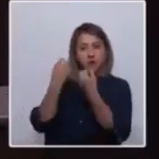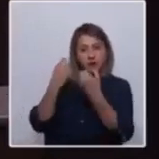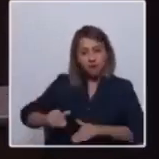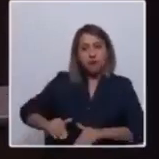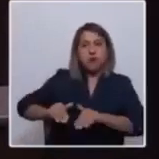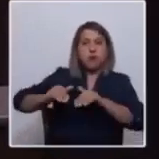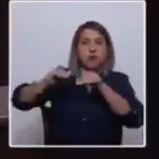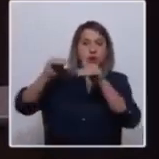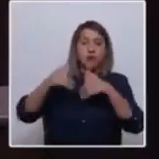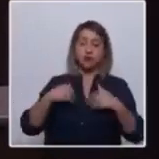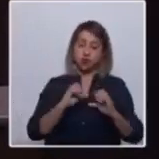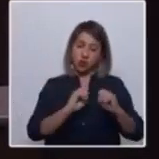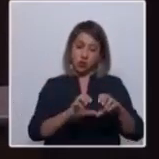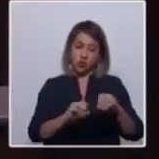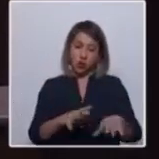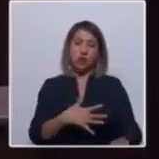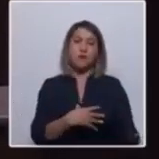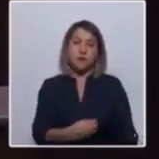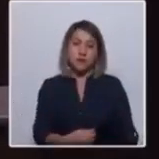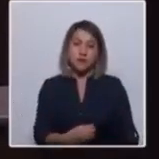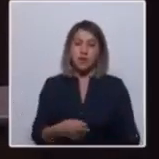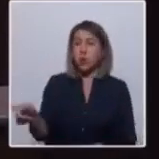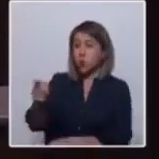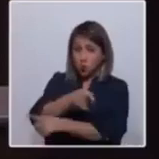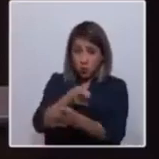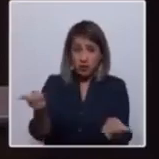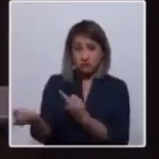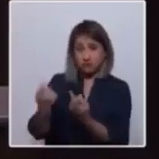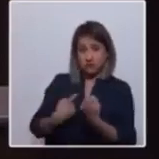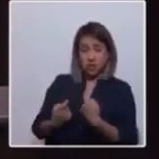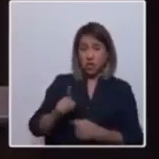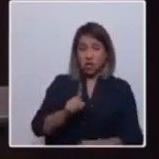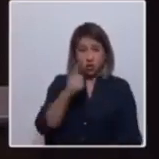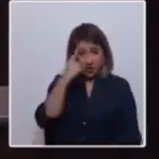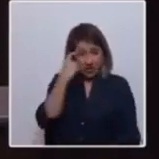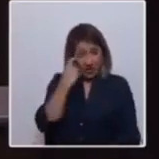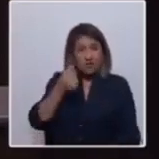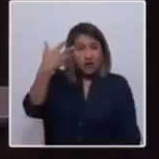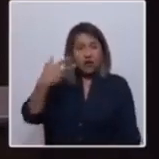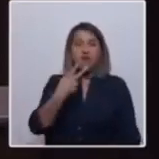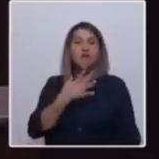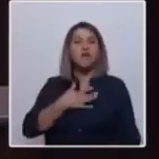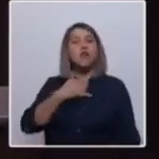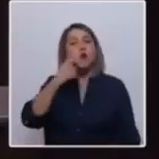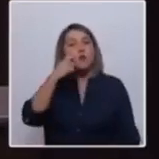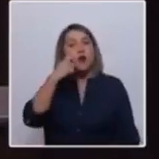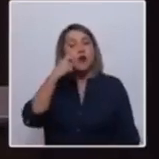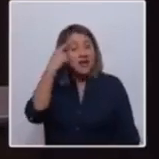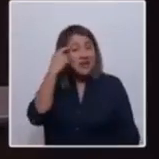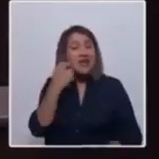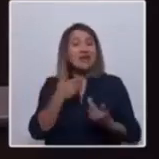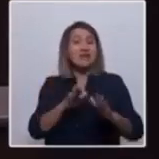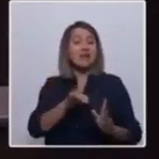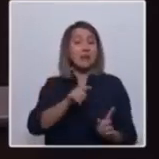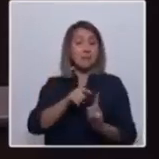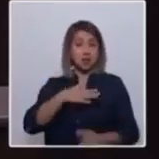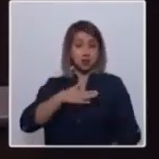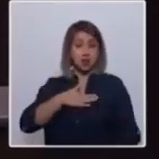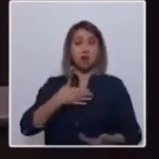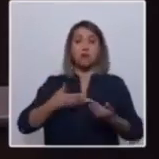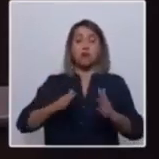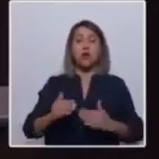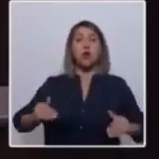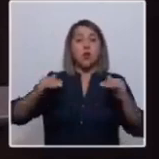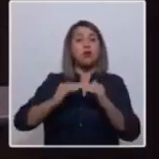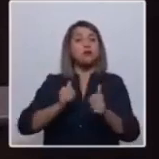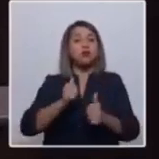he educado a mis hijos. Ustedes no creen en el valor de la vida humana, no creen en la libertad personal, en la igualdad de